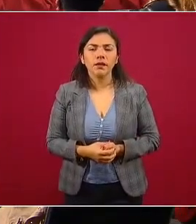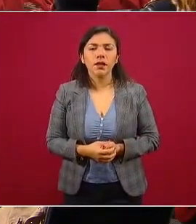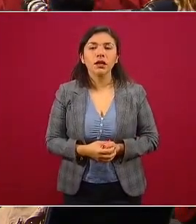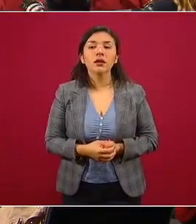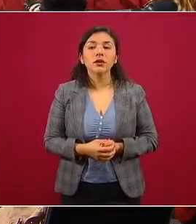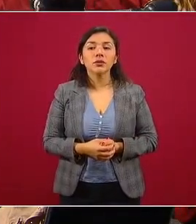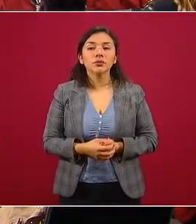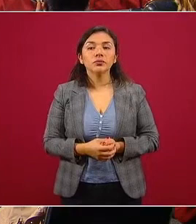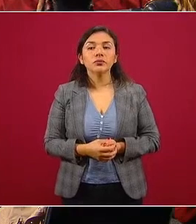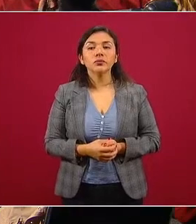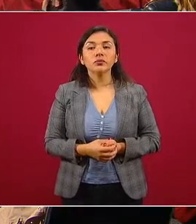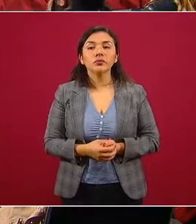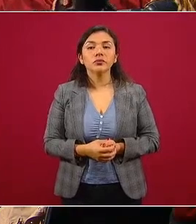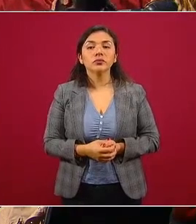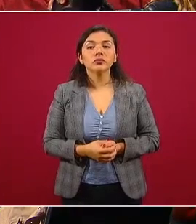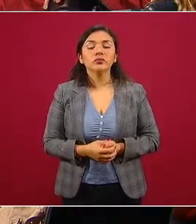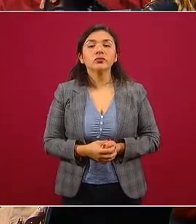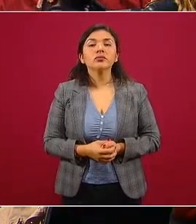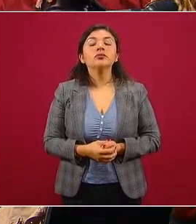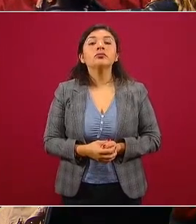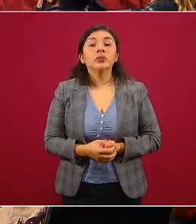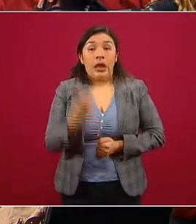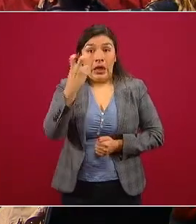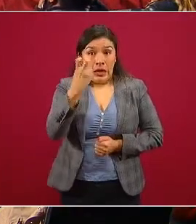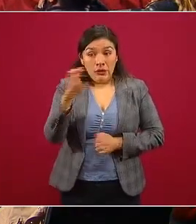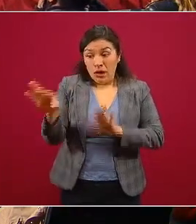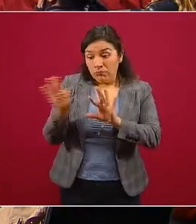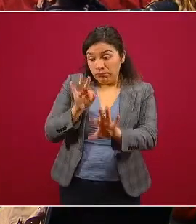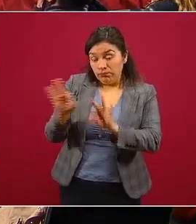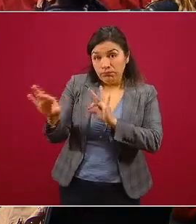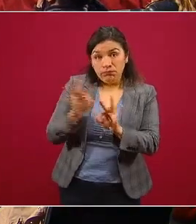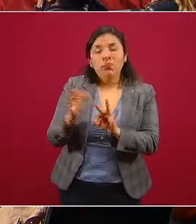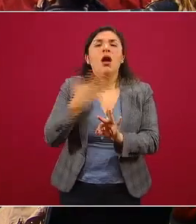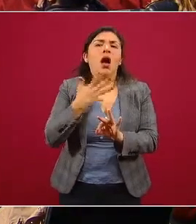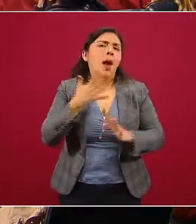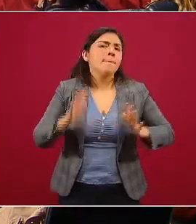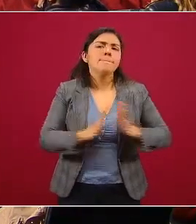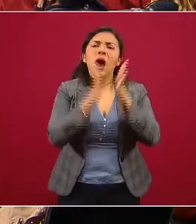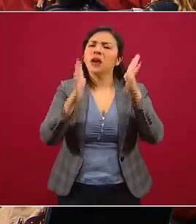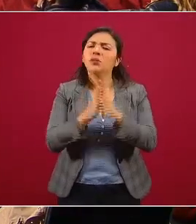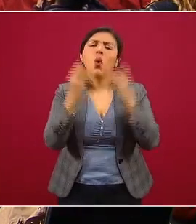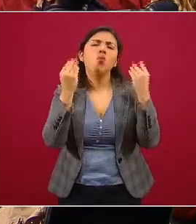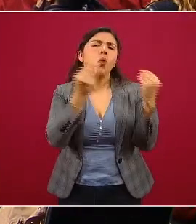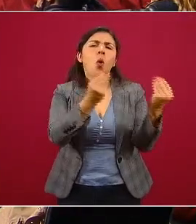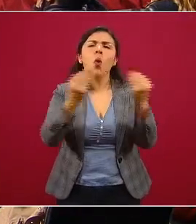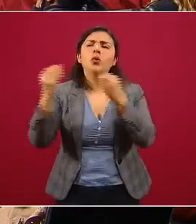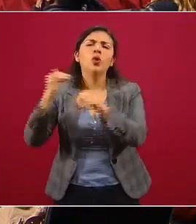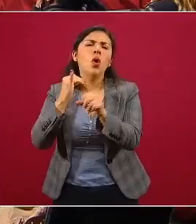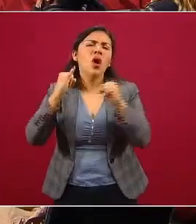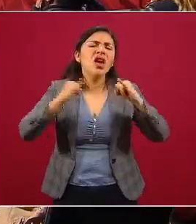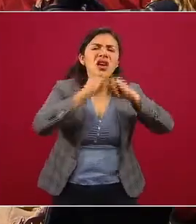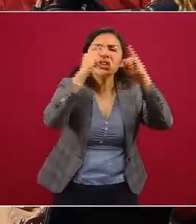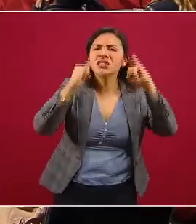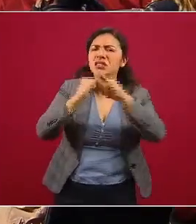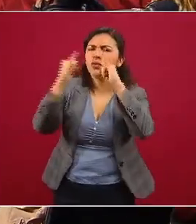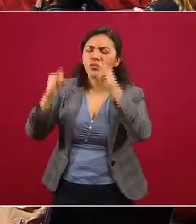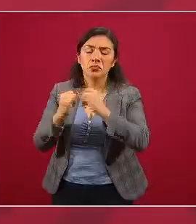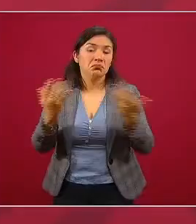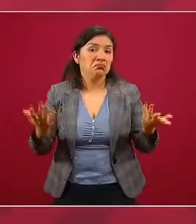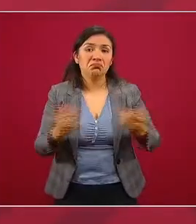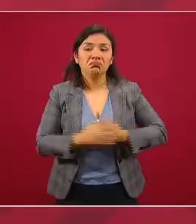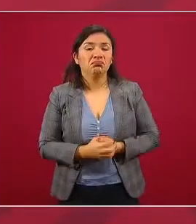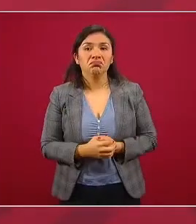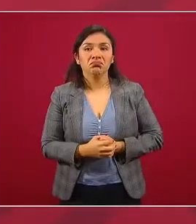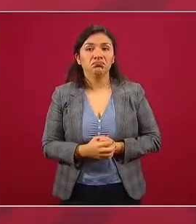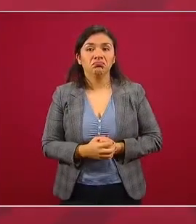Bueno, es una selección en la que participan muchas instituciones. Y la verdad es que